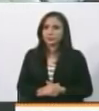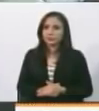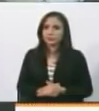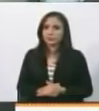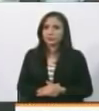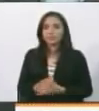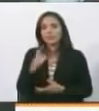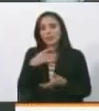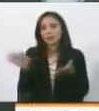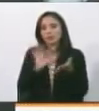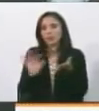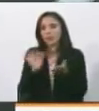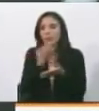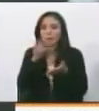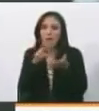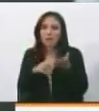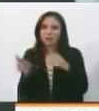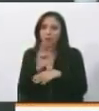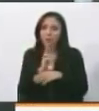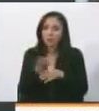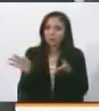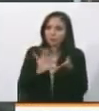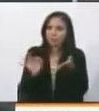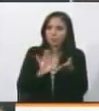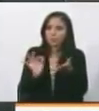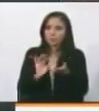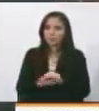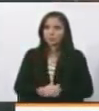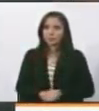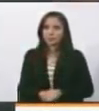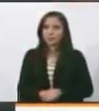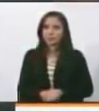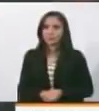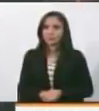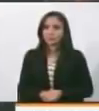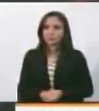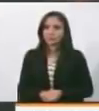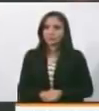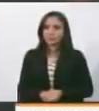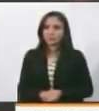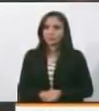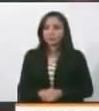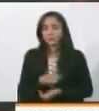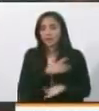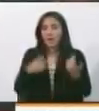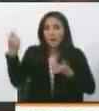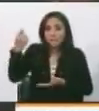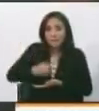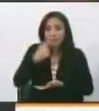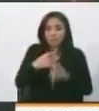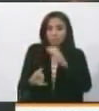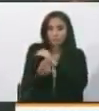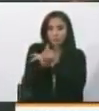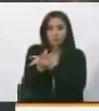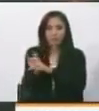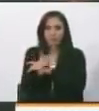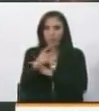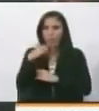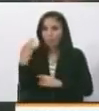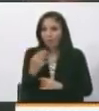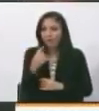pim pum pam. Perdónenme aquí. Sin truco ni maña, que el mazo no engaña.